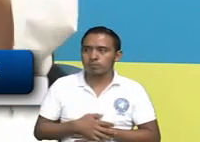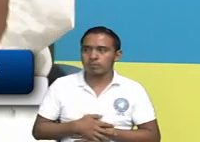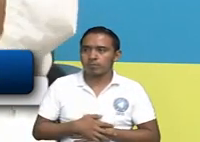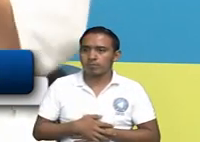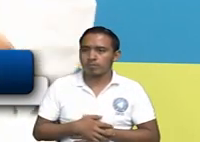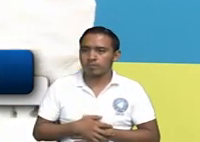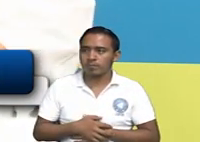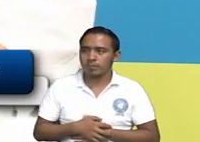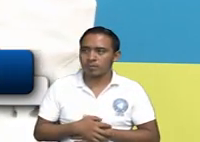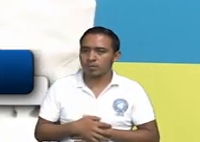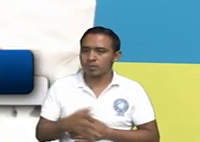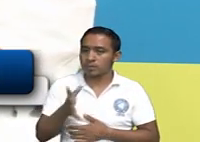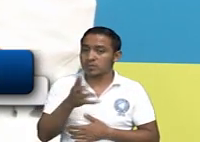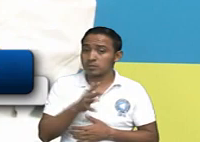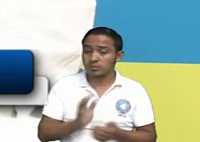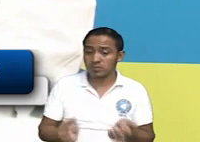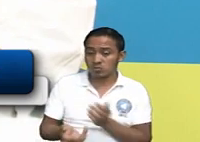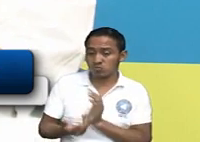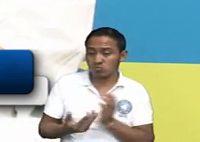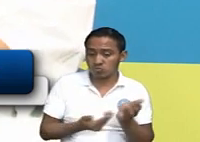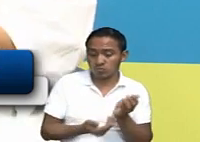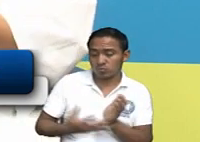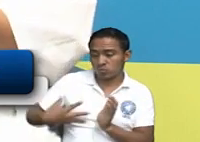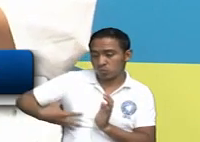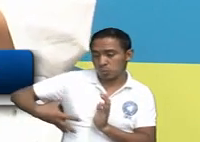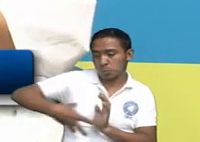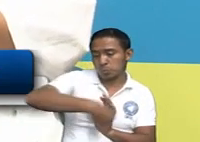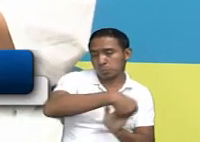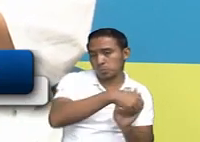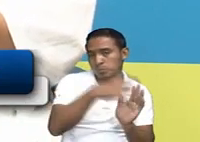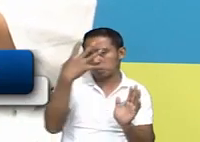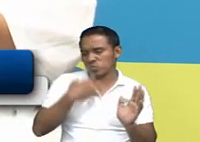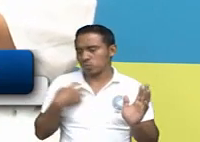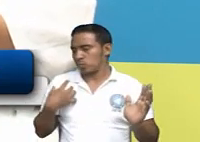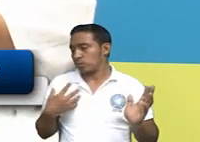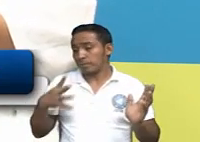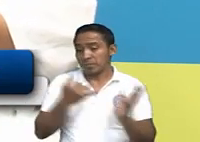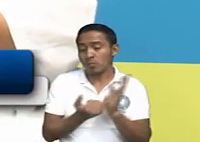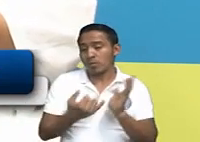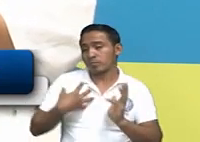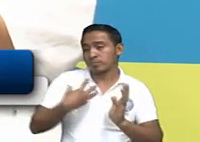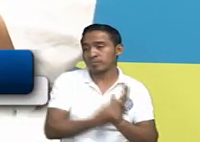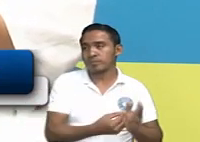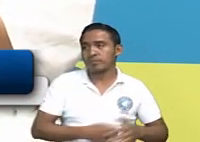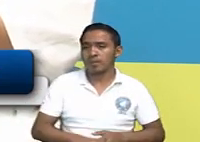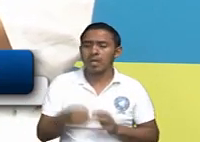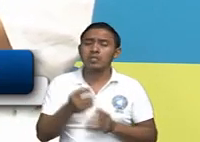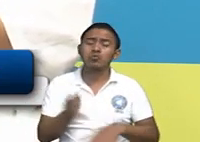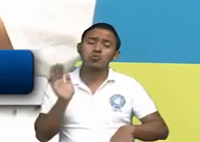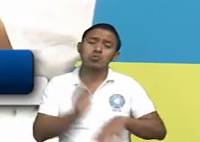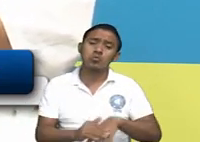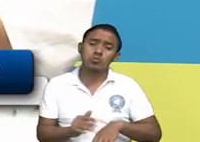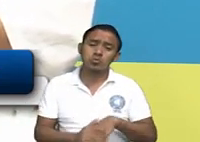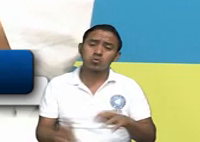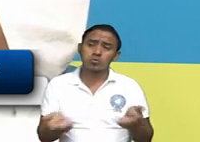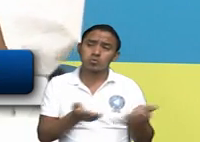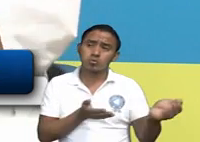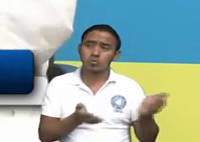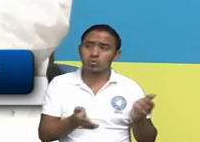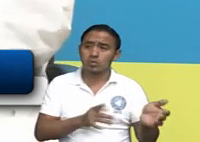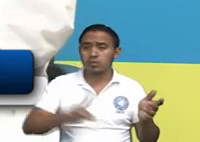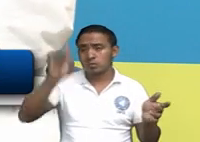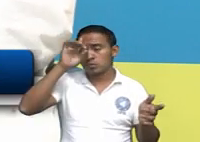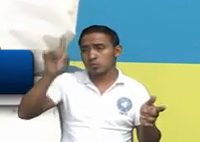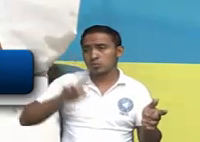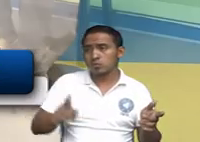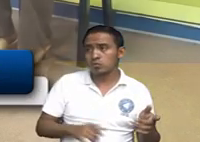imagina todo lo que se traga ese niño. Y lo otro es que a veces pensamos que como es muy chiquito, no va a saber